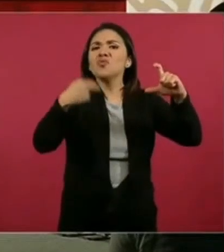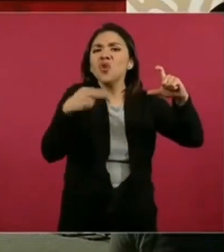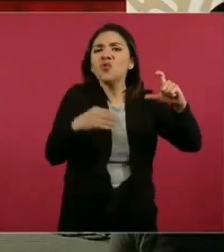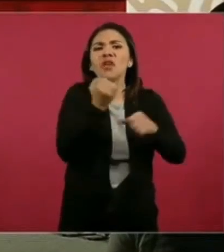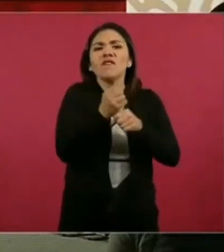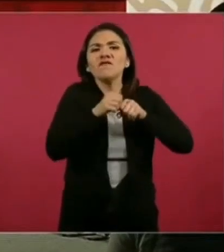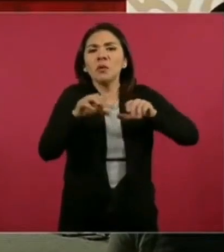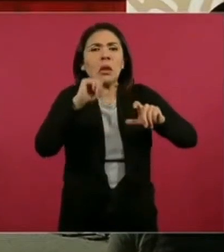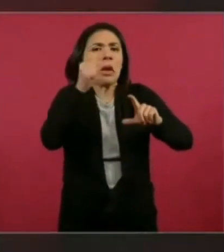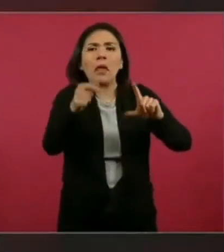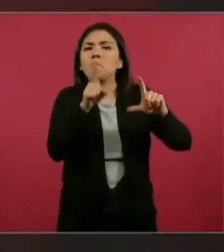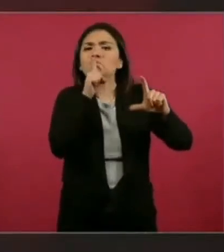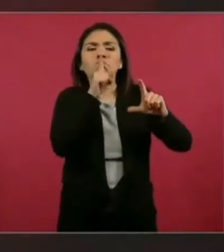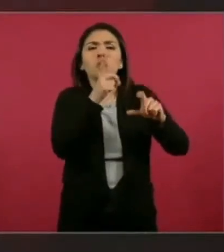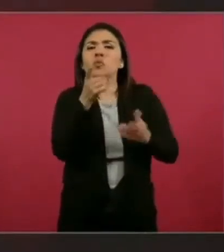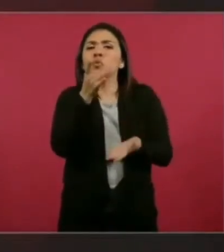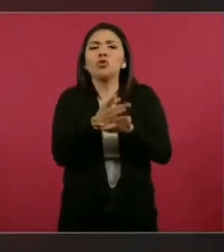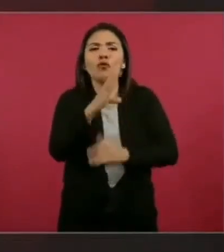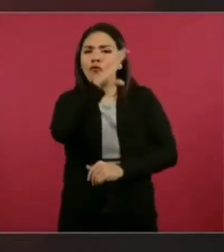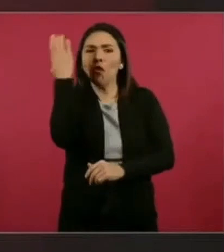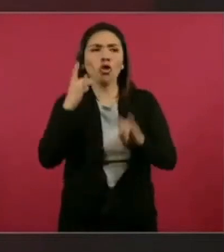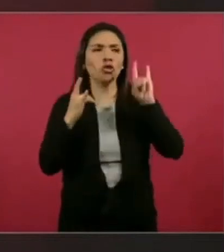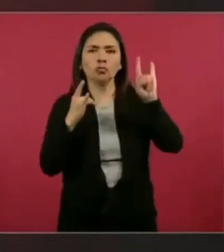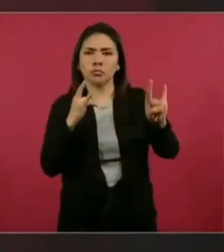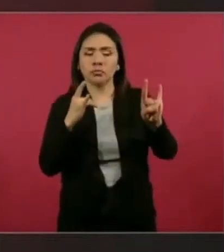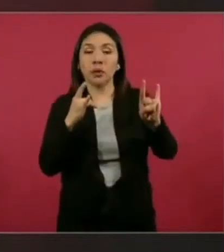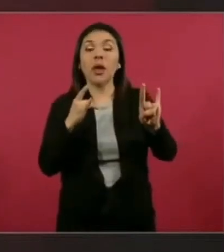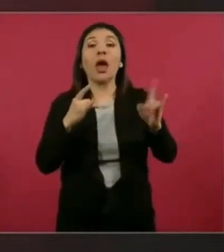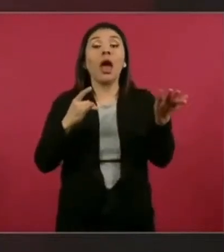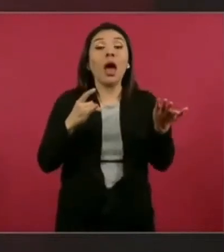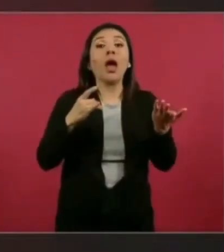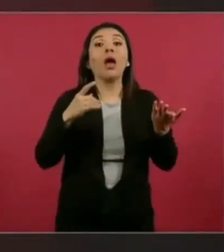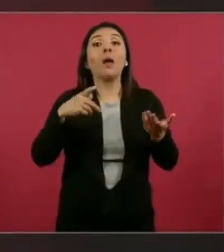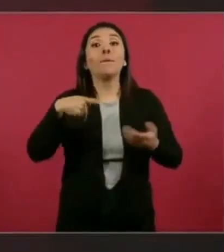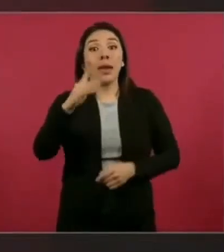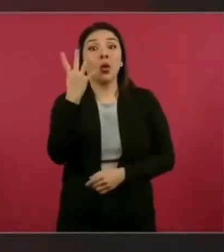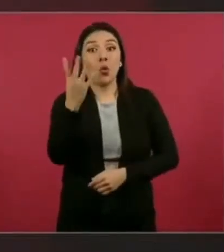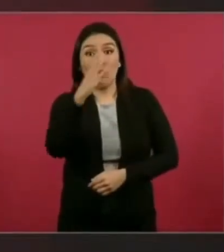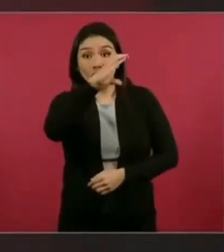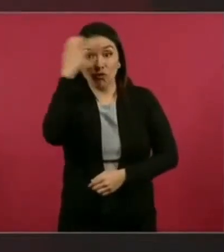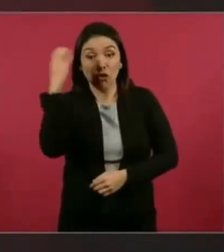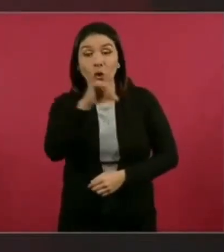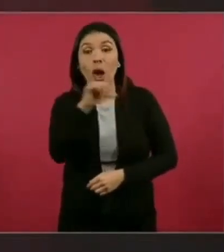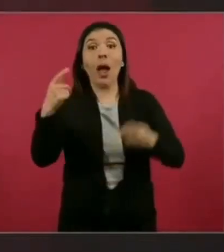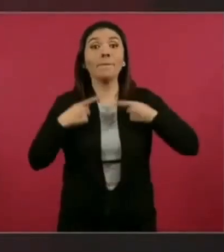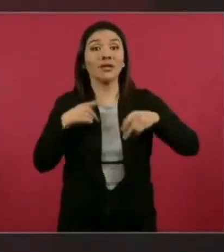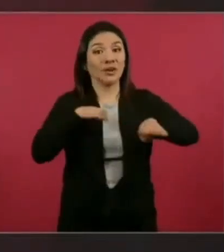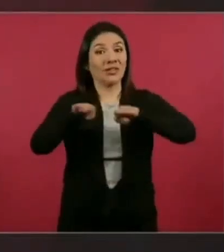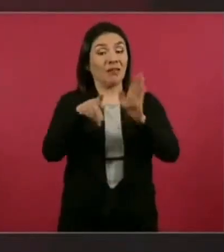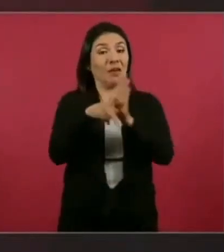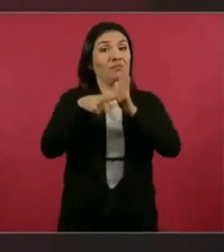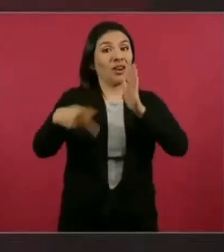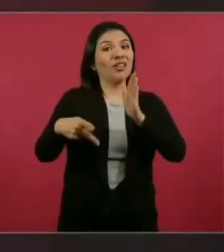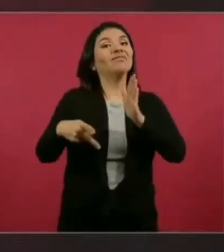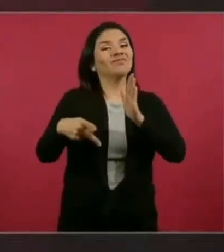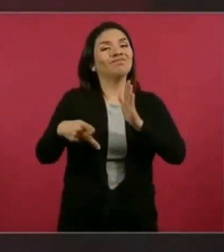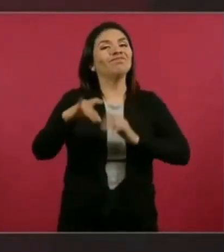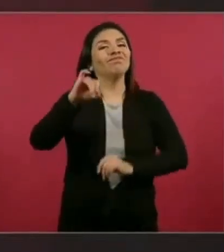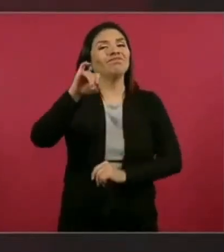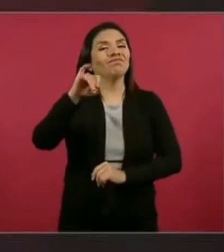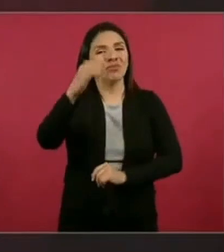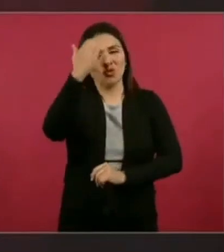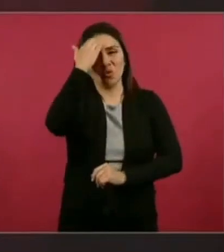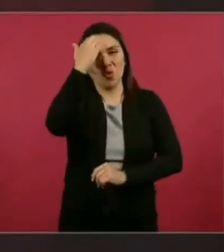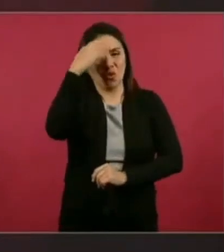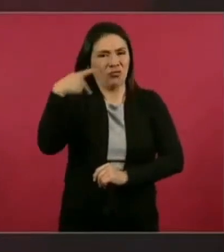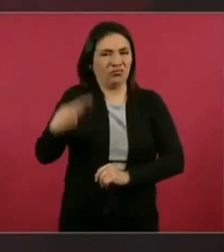nombre, ni ningún tipo de identificación, aunque son 4 fotografías de periodistas que son de